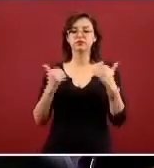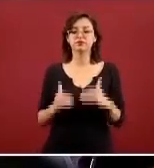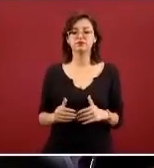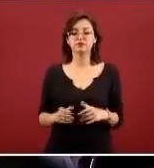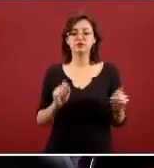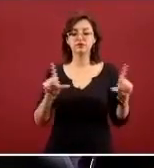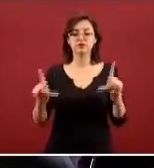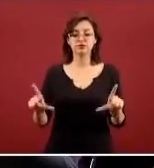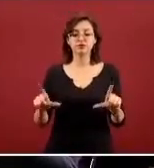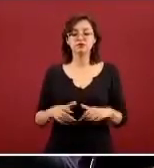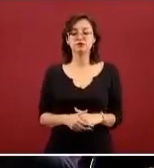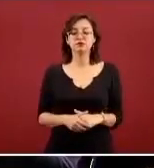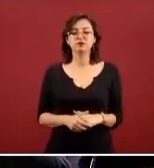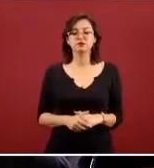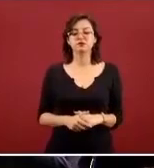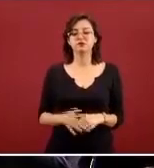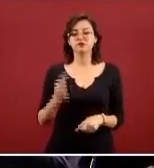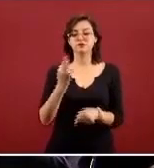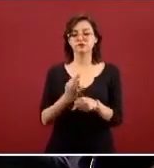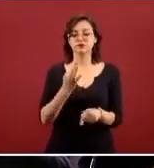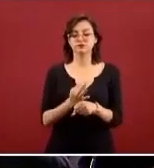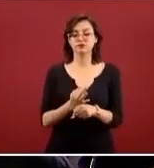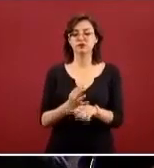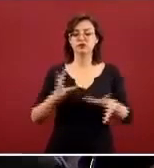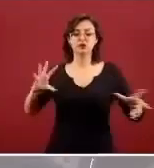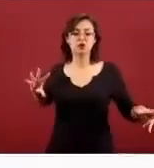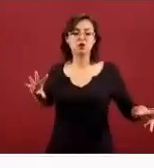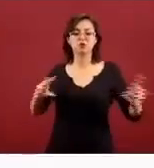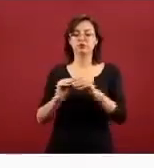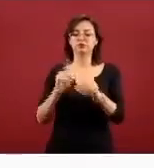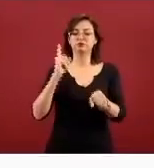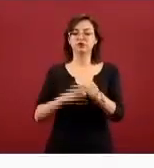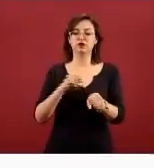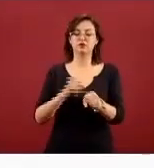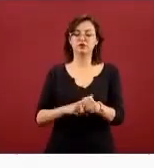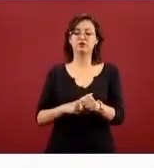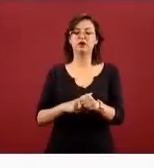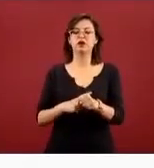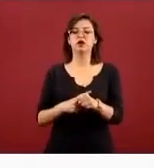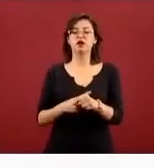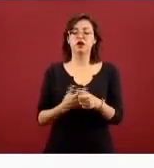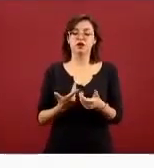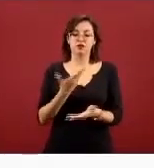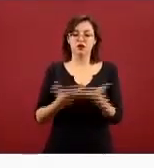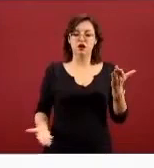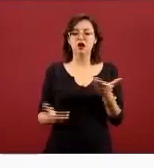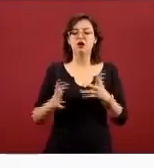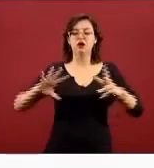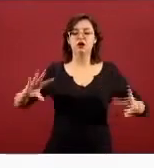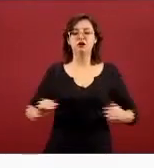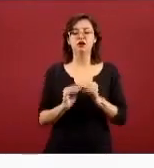Aquí tenemos nuestra curva de casos acumulados, ya actualizada a la carga actual, que es de